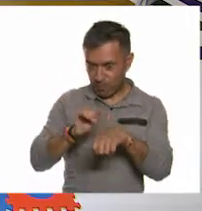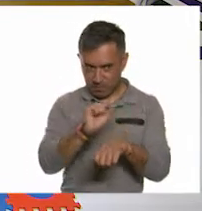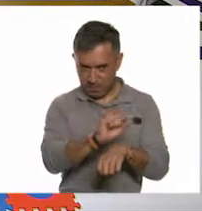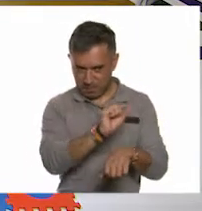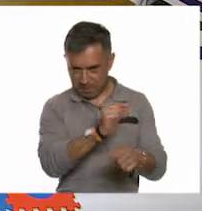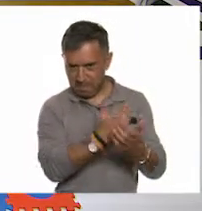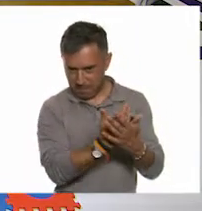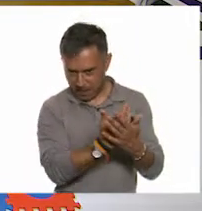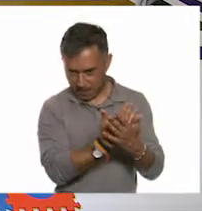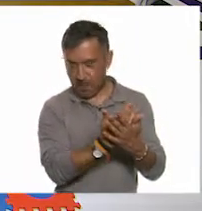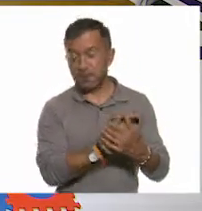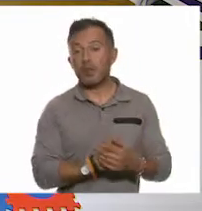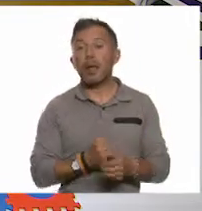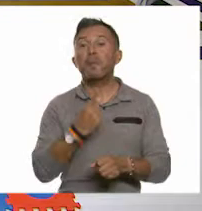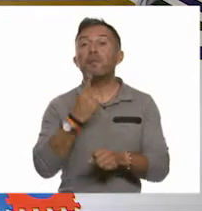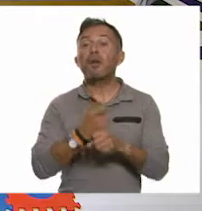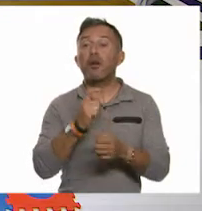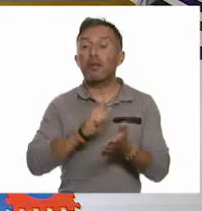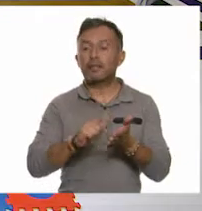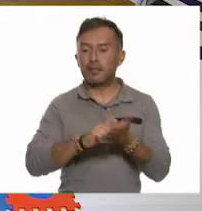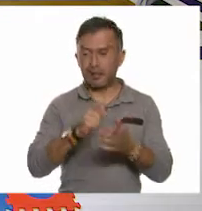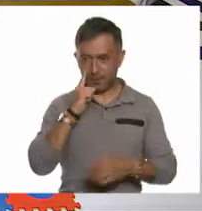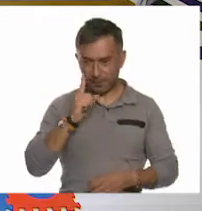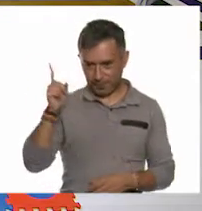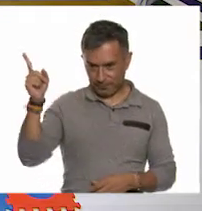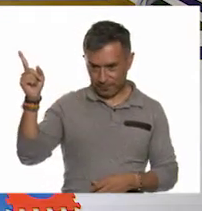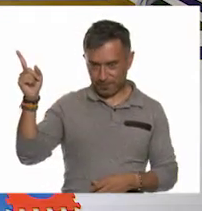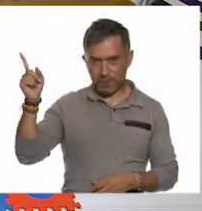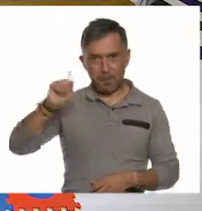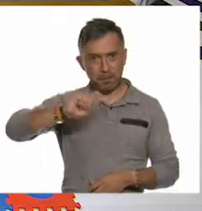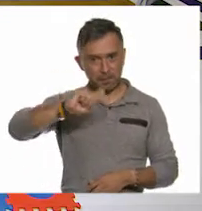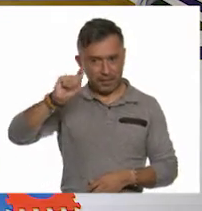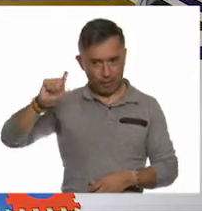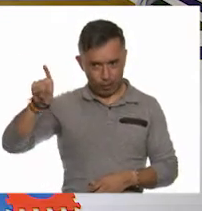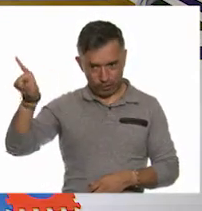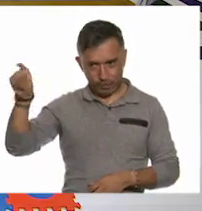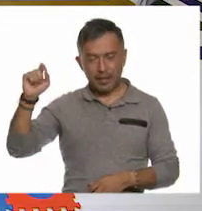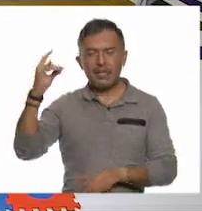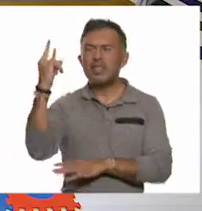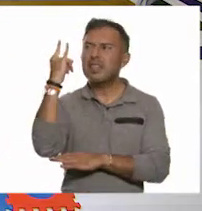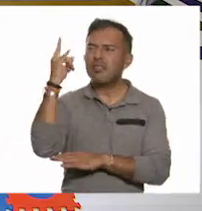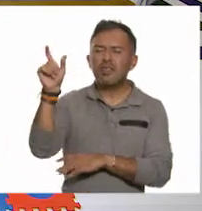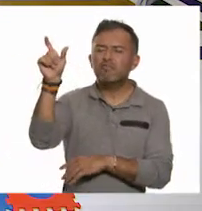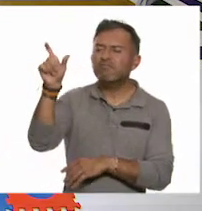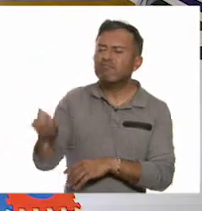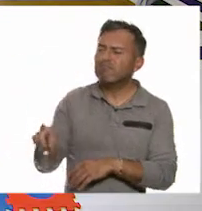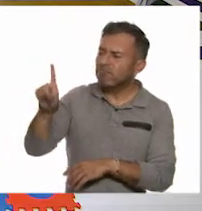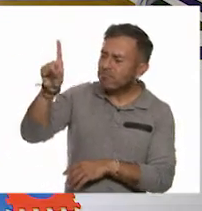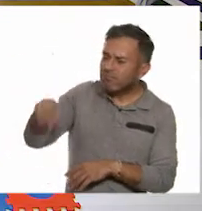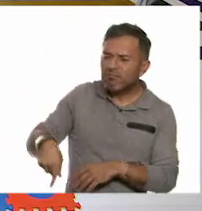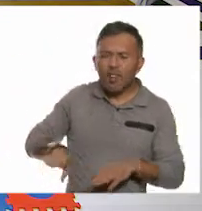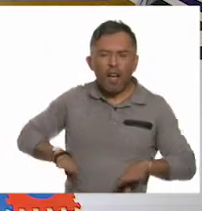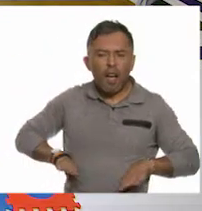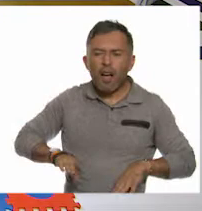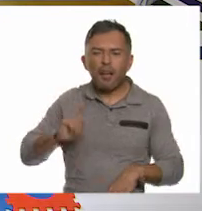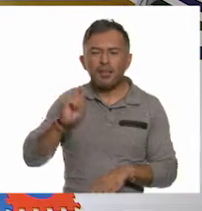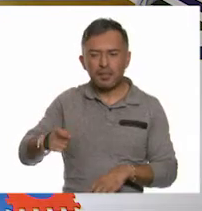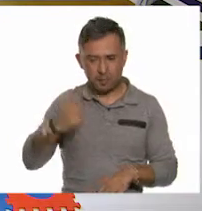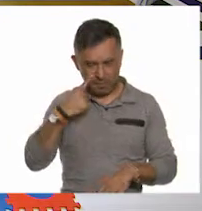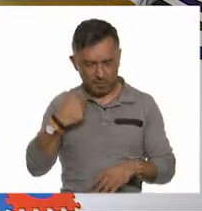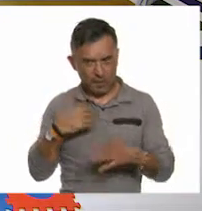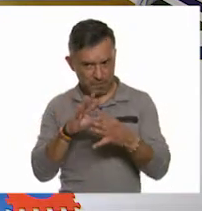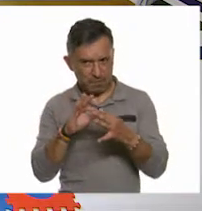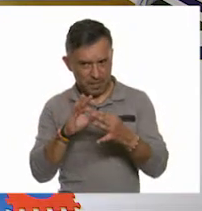Mariana. Vamos a escribir acá, de Ajá. este lado del pizarrón, cómo es el gigante. Muy ¿ok? bien. Vamos a hacer la descripción del gigante.